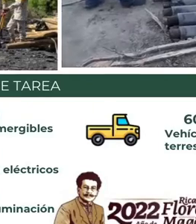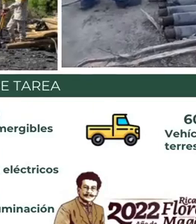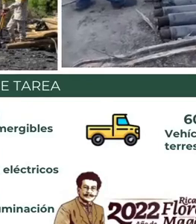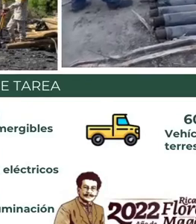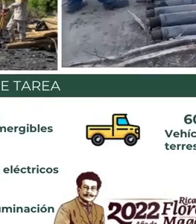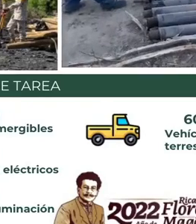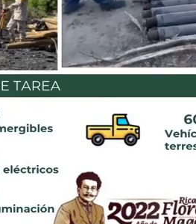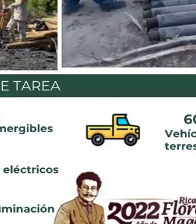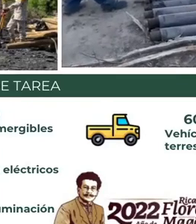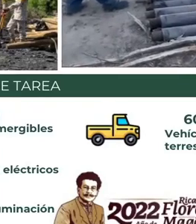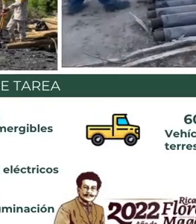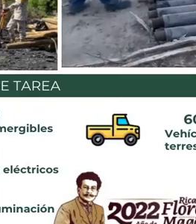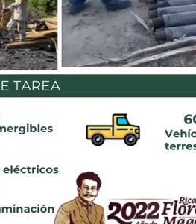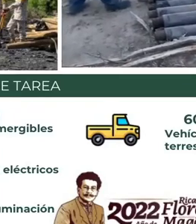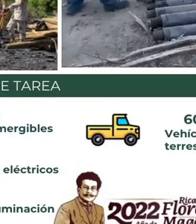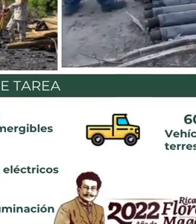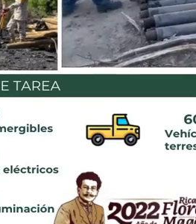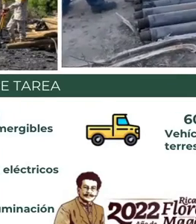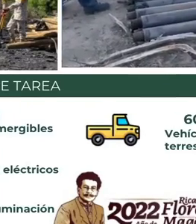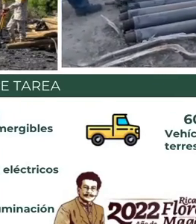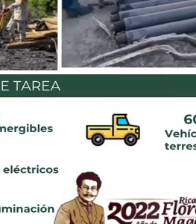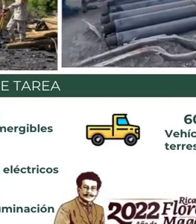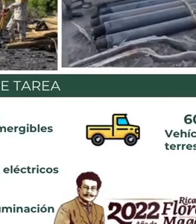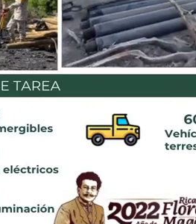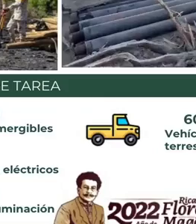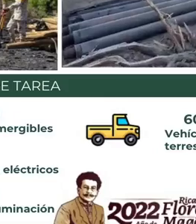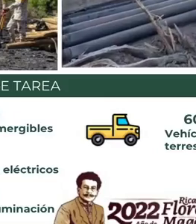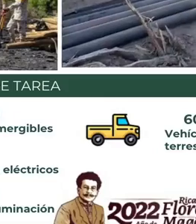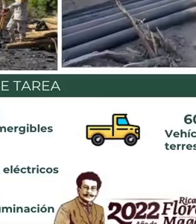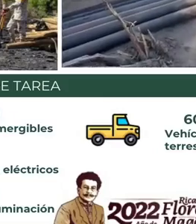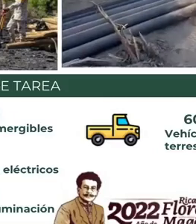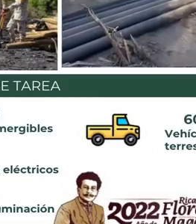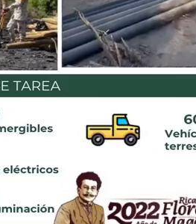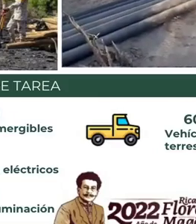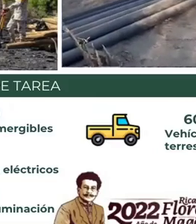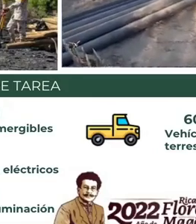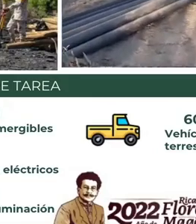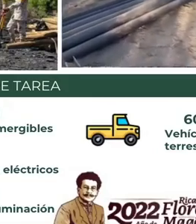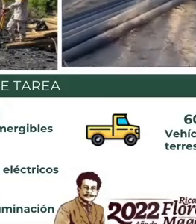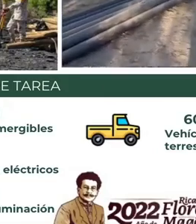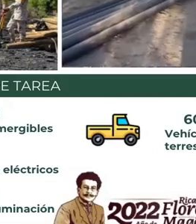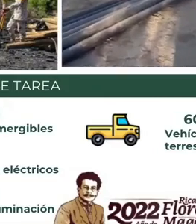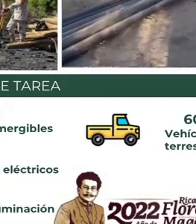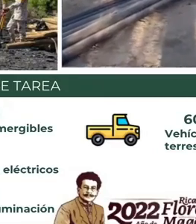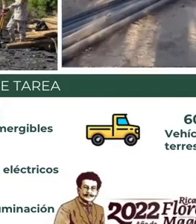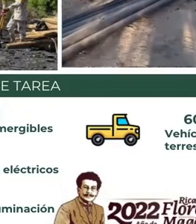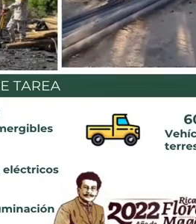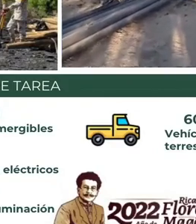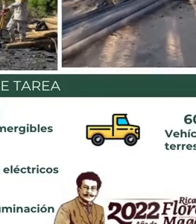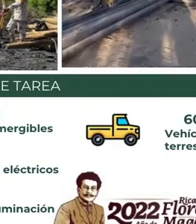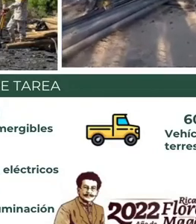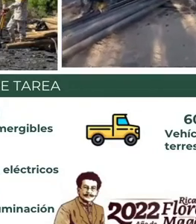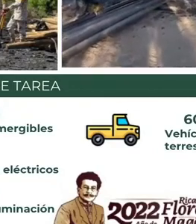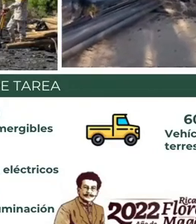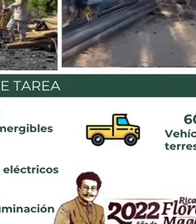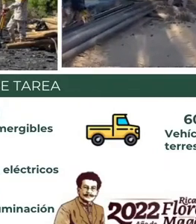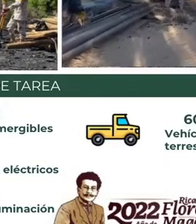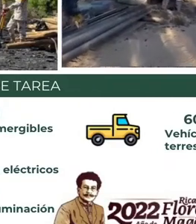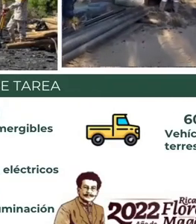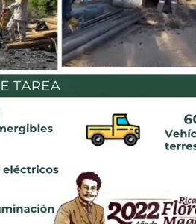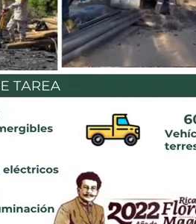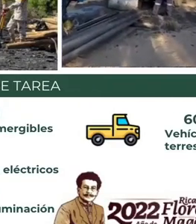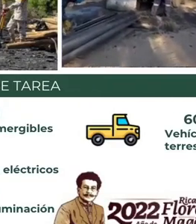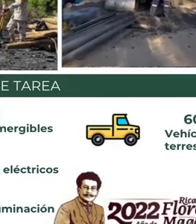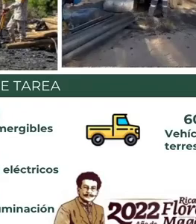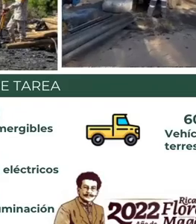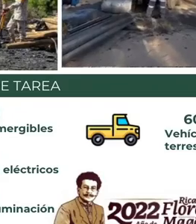4 proporcionados por varias compañías mineras para un total de 14 equipos. En